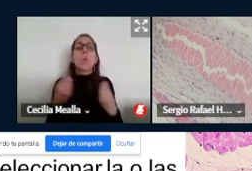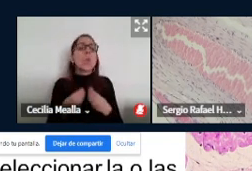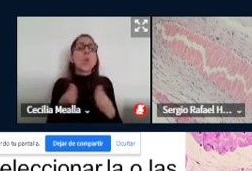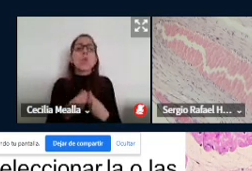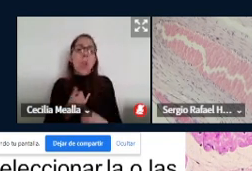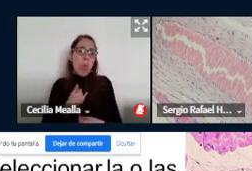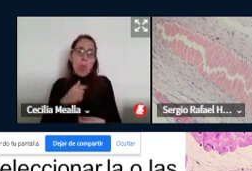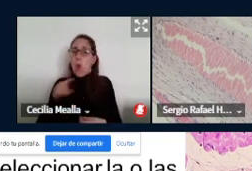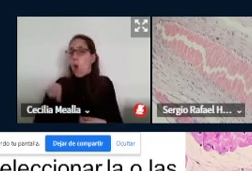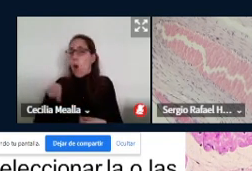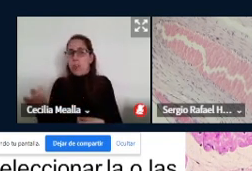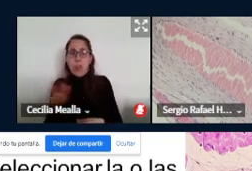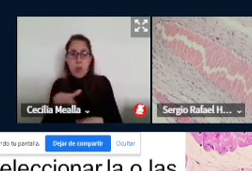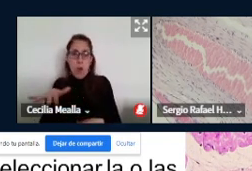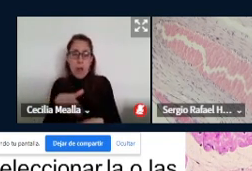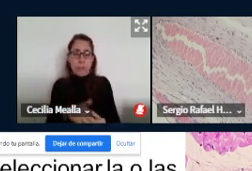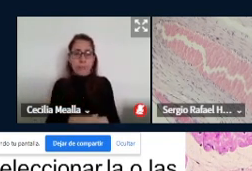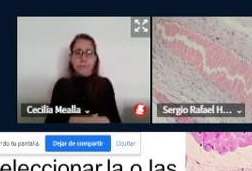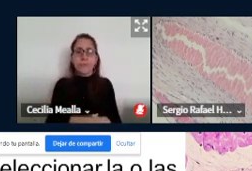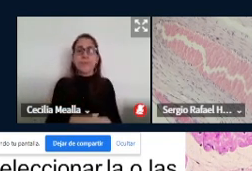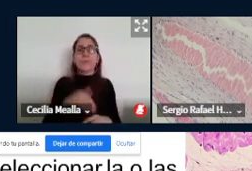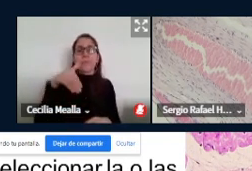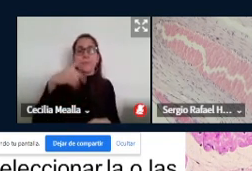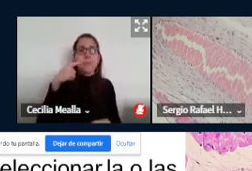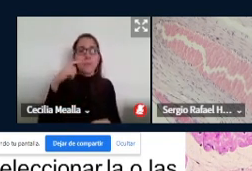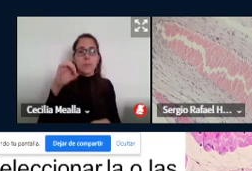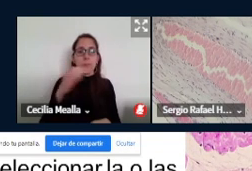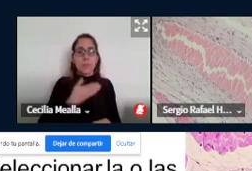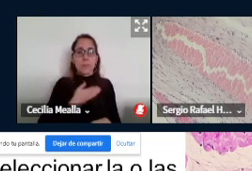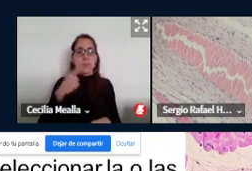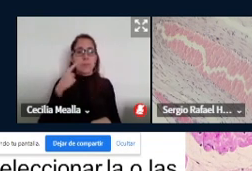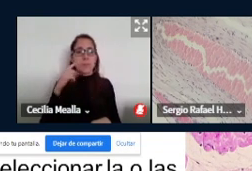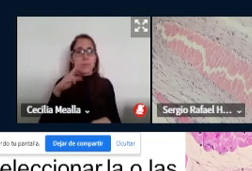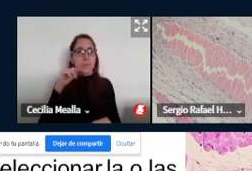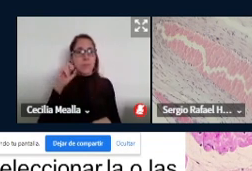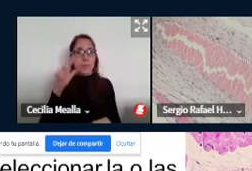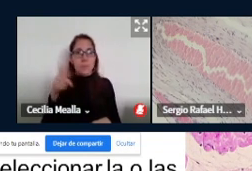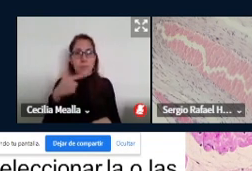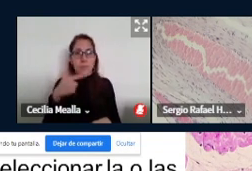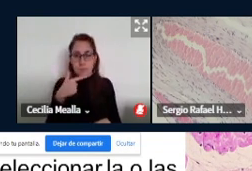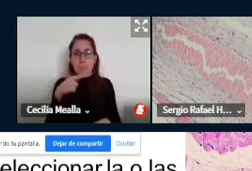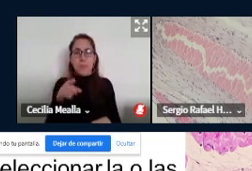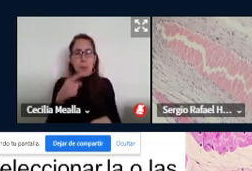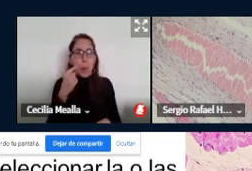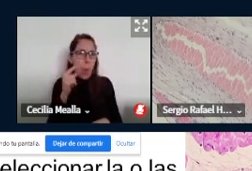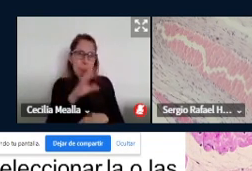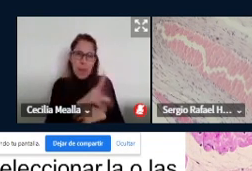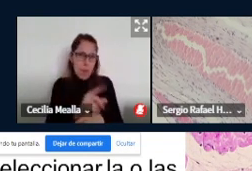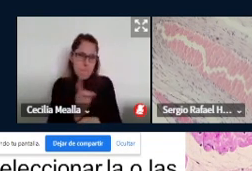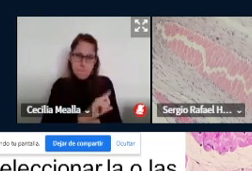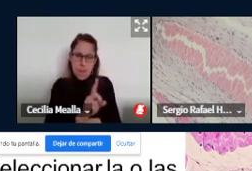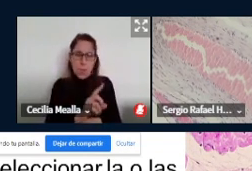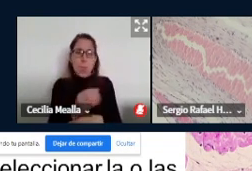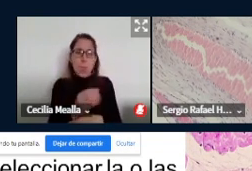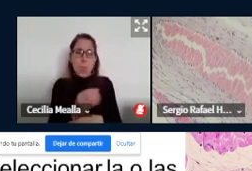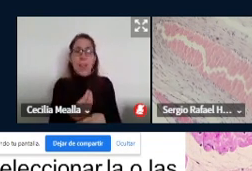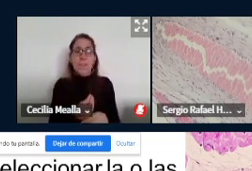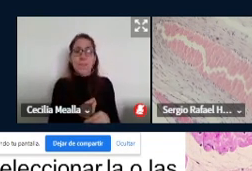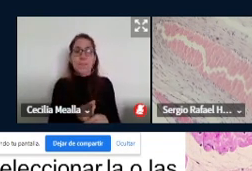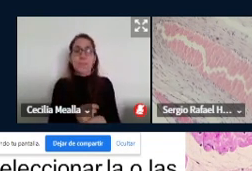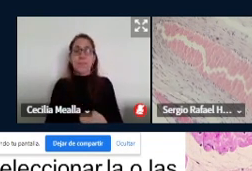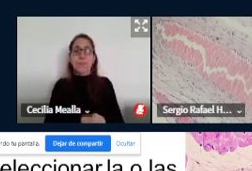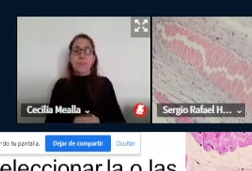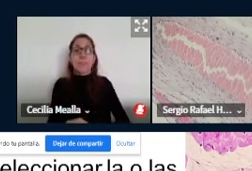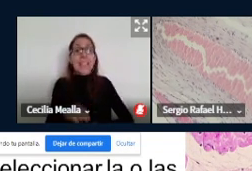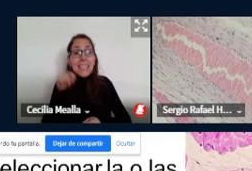muchas son otras células. Y esto tiene que ver en realidad, porque digo que no es tan engañosa, porque